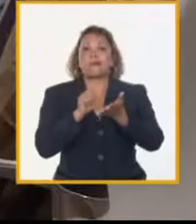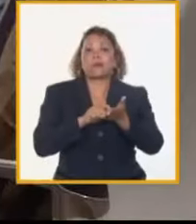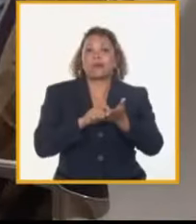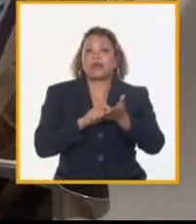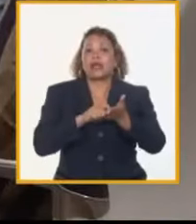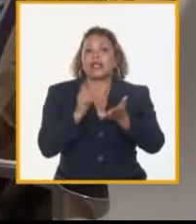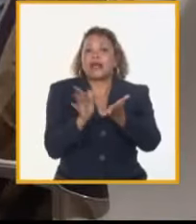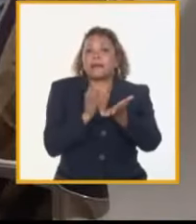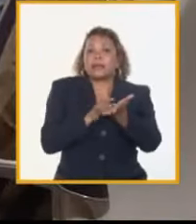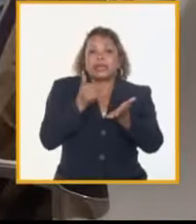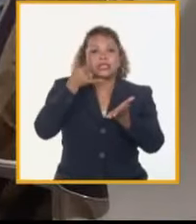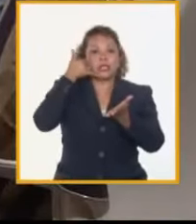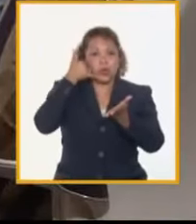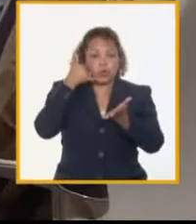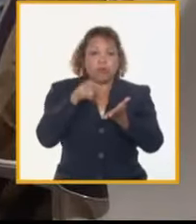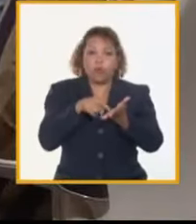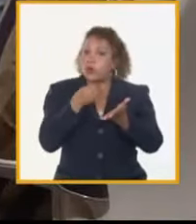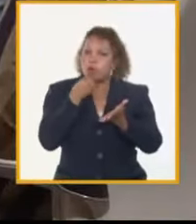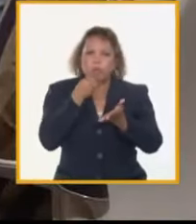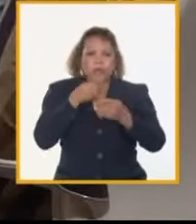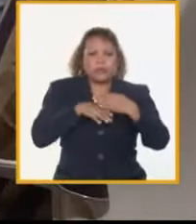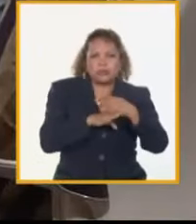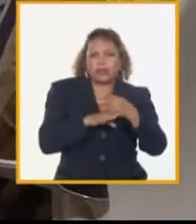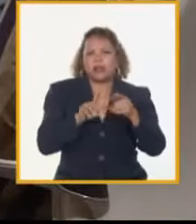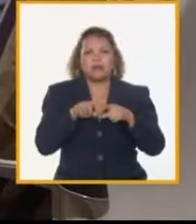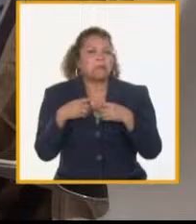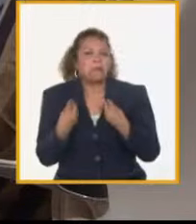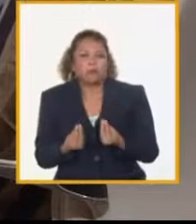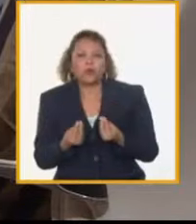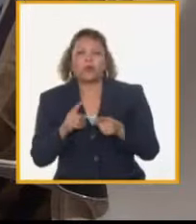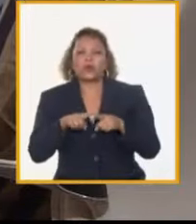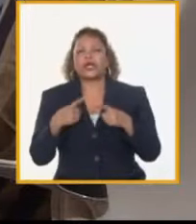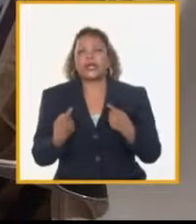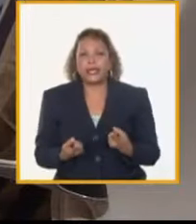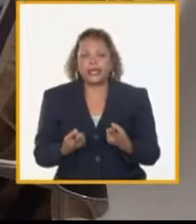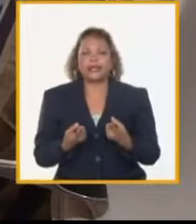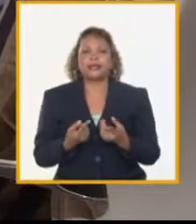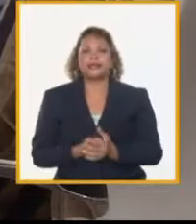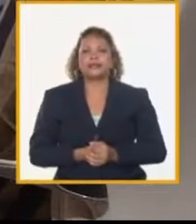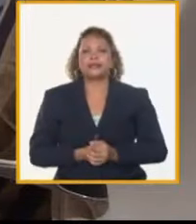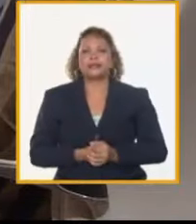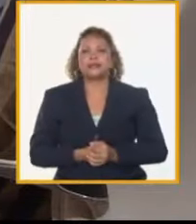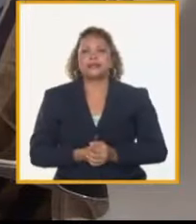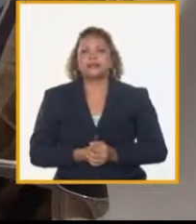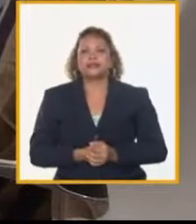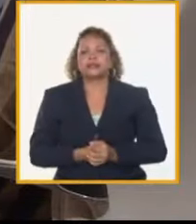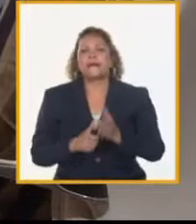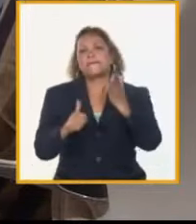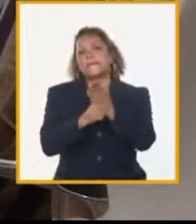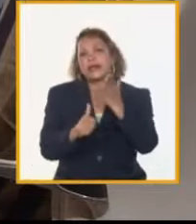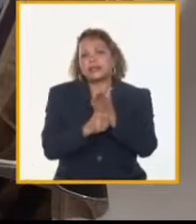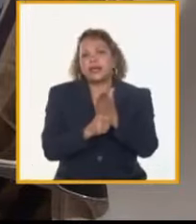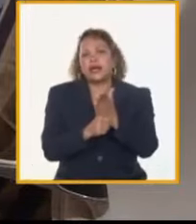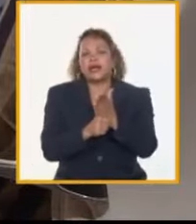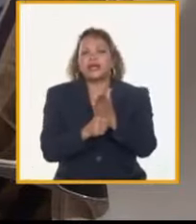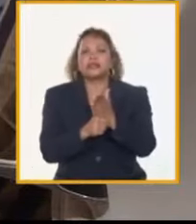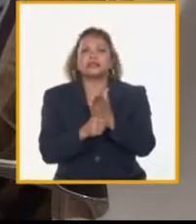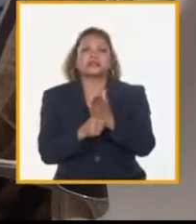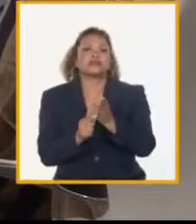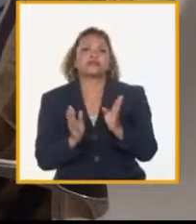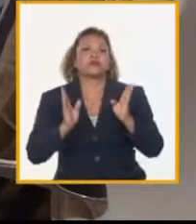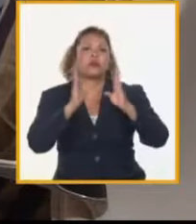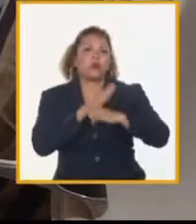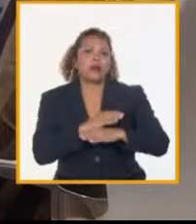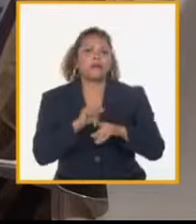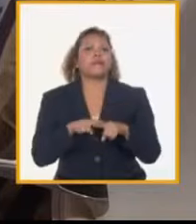para reservar pasajes? ¿Qué pasa con la disponibilidad de pasajes, como decía alguien, que